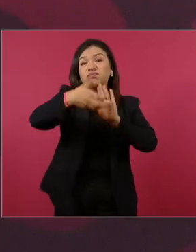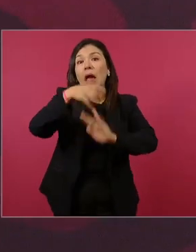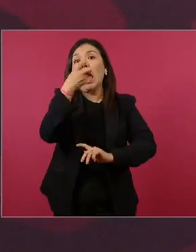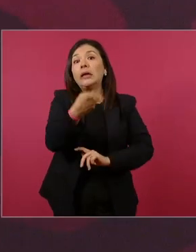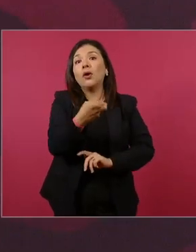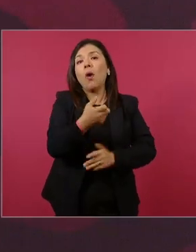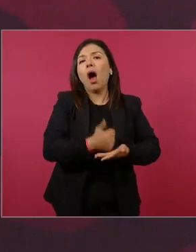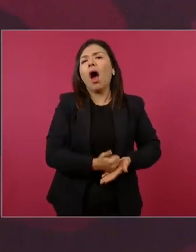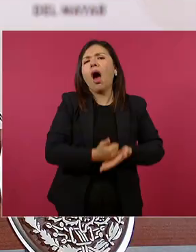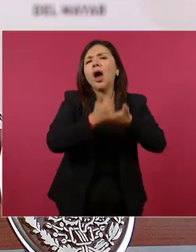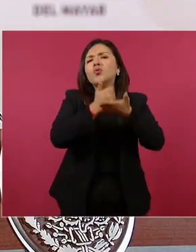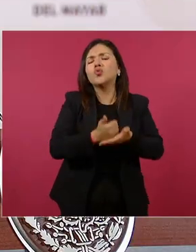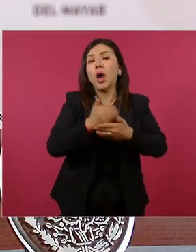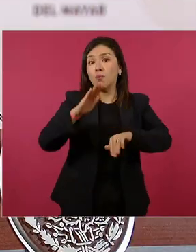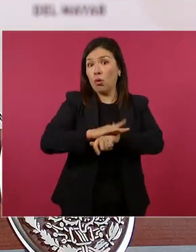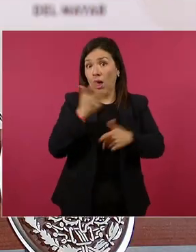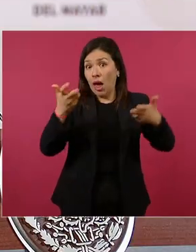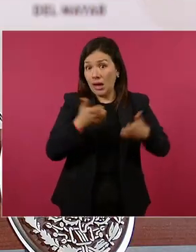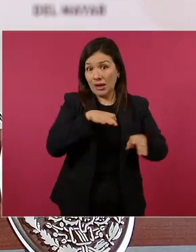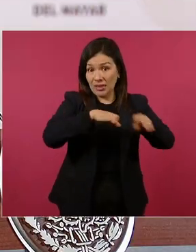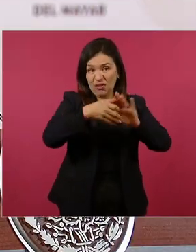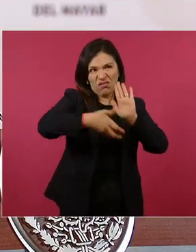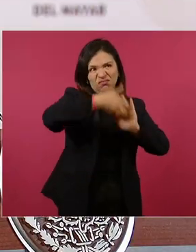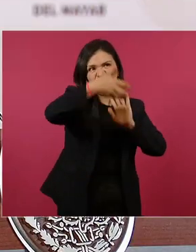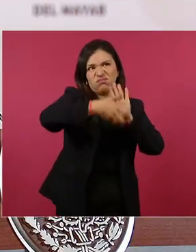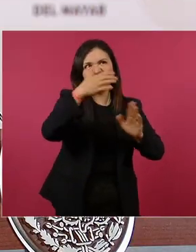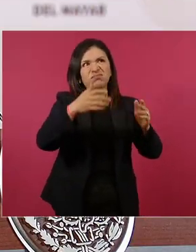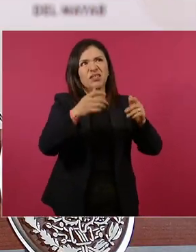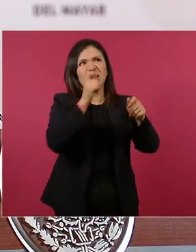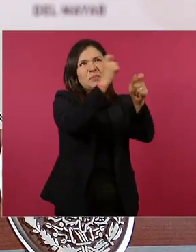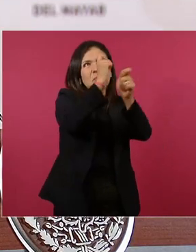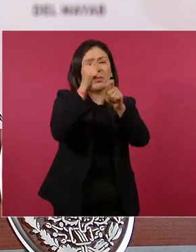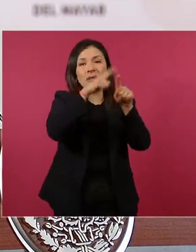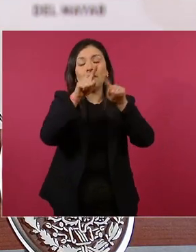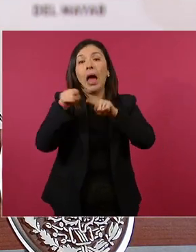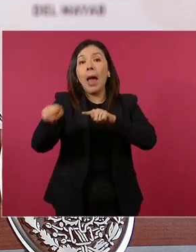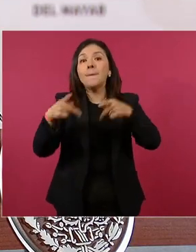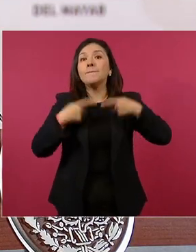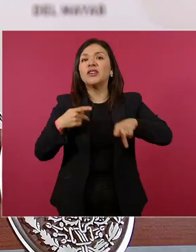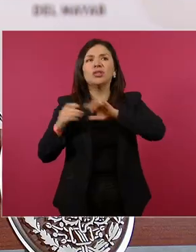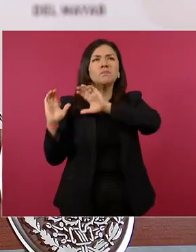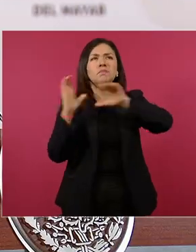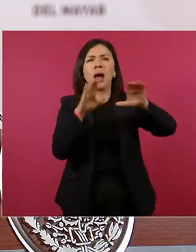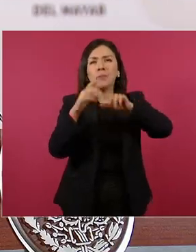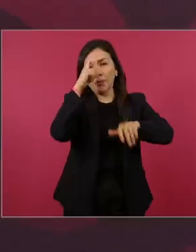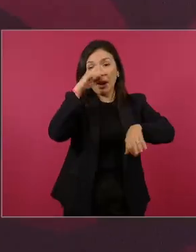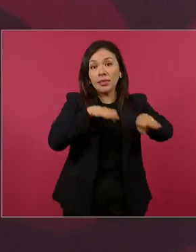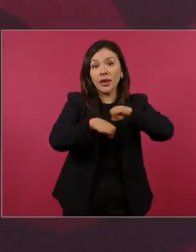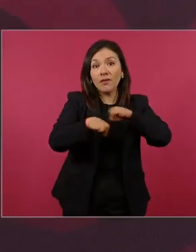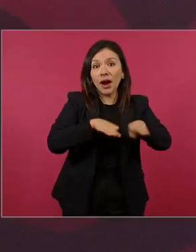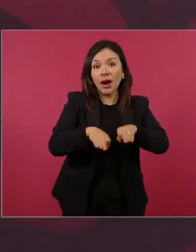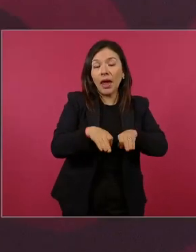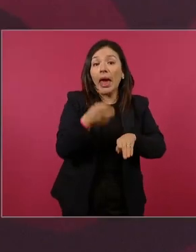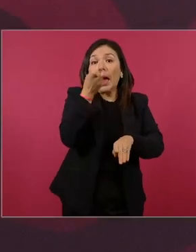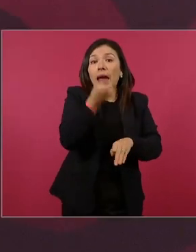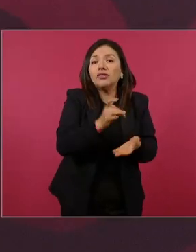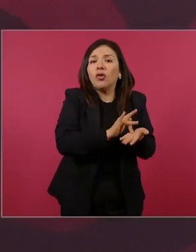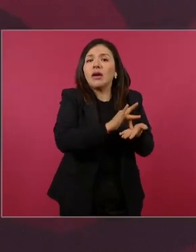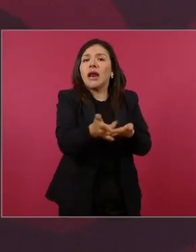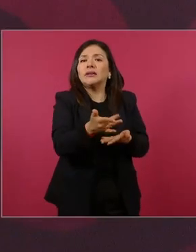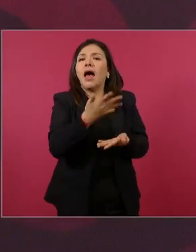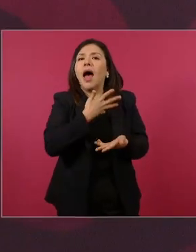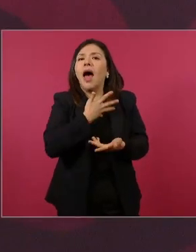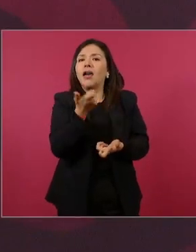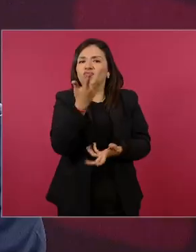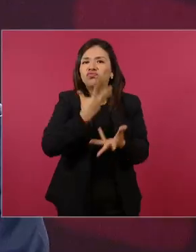porque se hacen las obras, se generan empleos y se reactiva